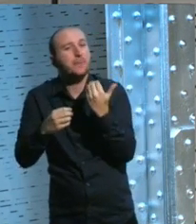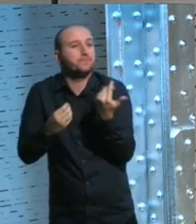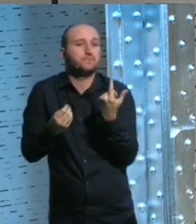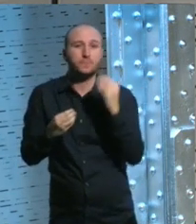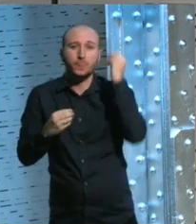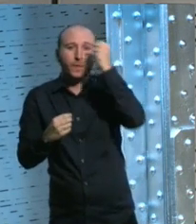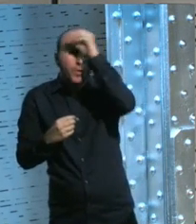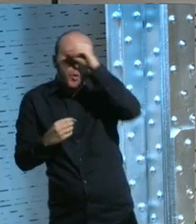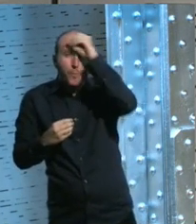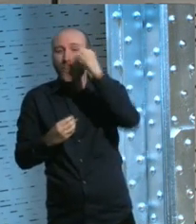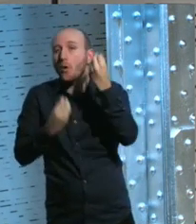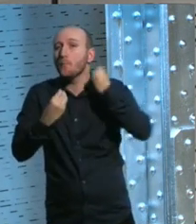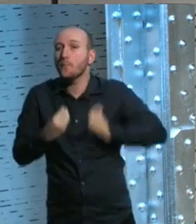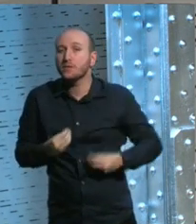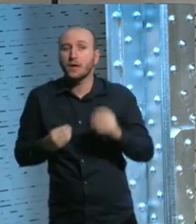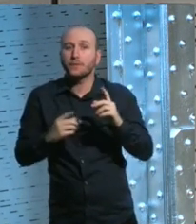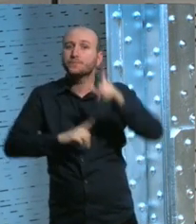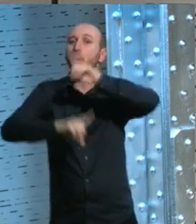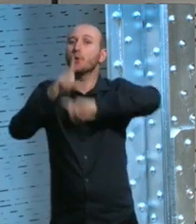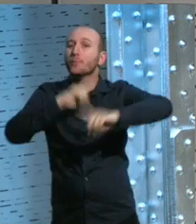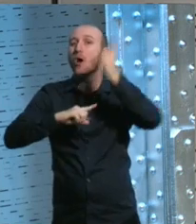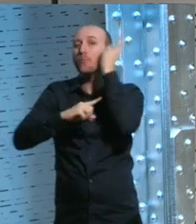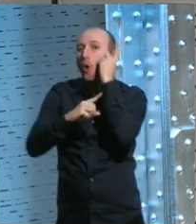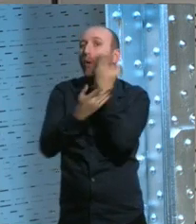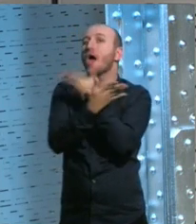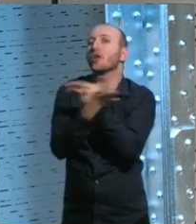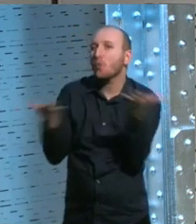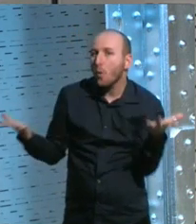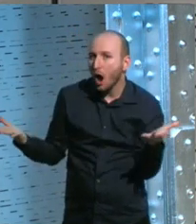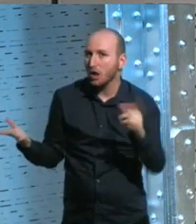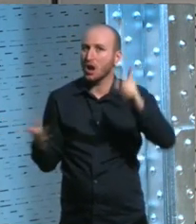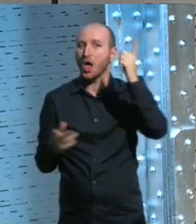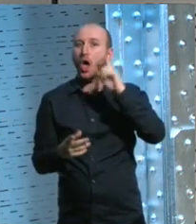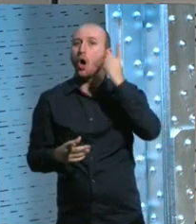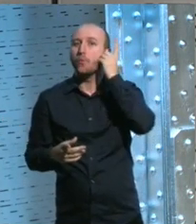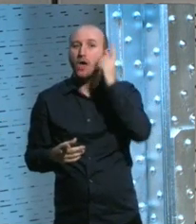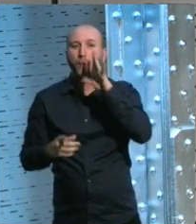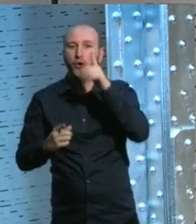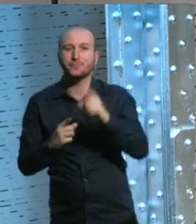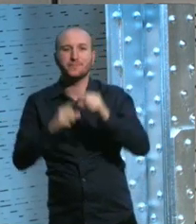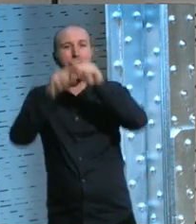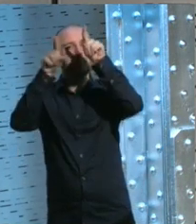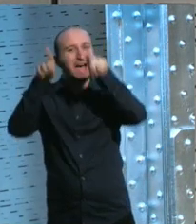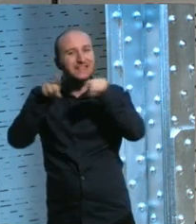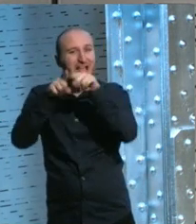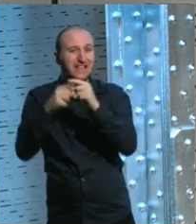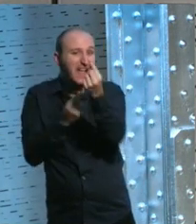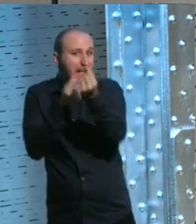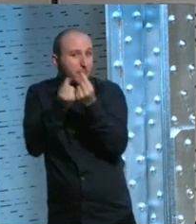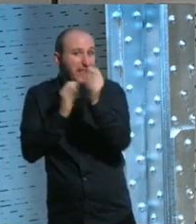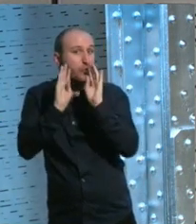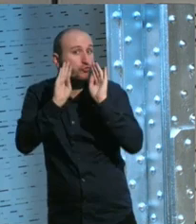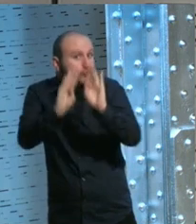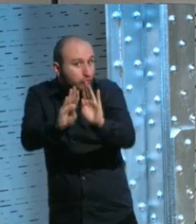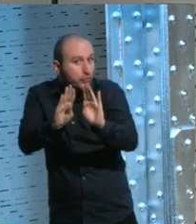esa manera, el problema del móvil es únicamente un problema de tamaño de pantalla, lo que es ridículo. Es algo